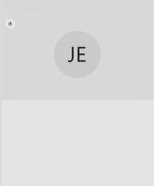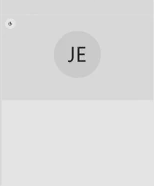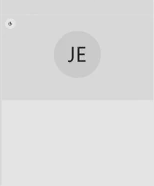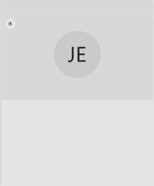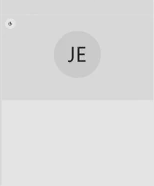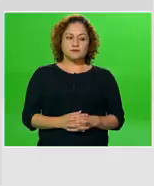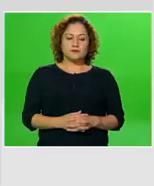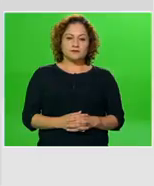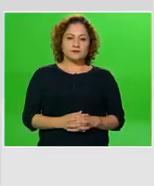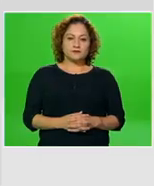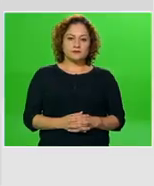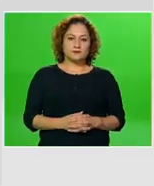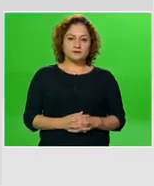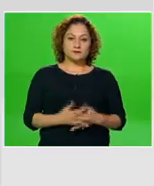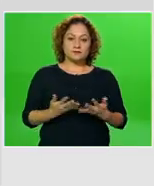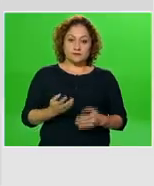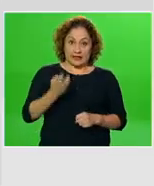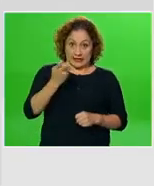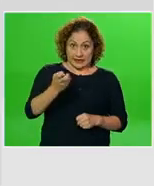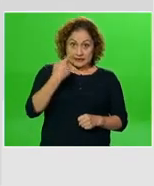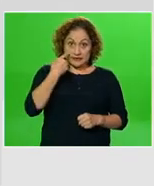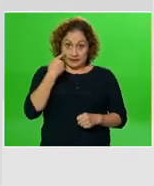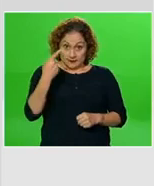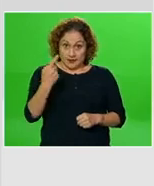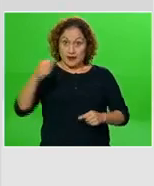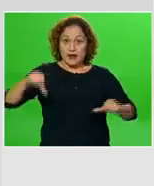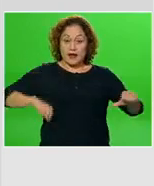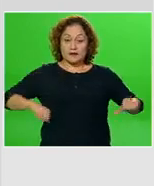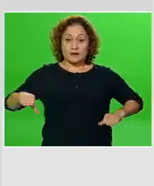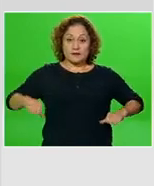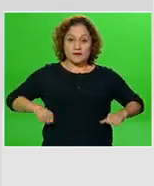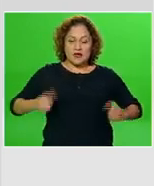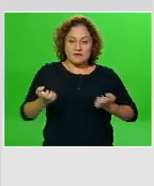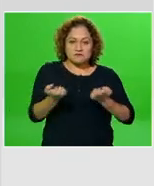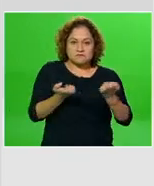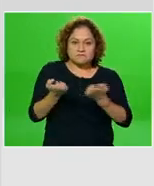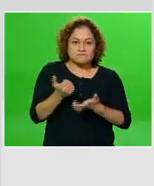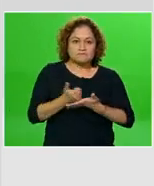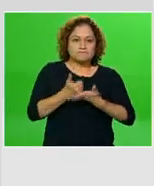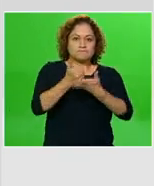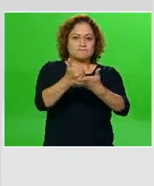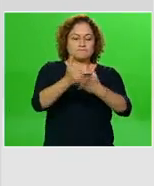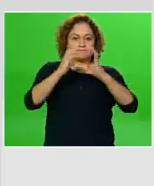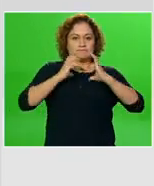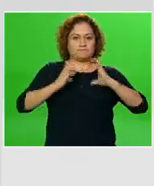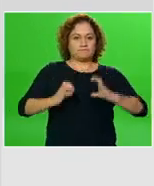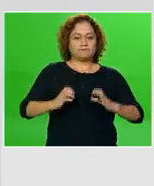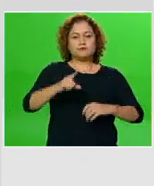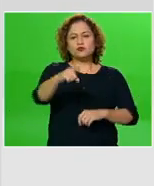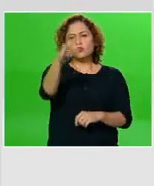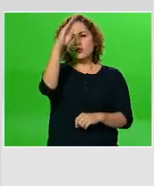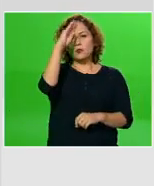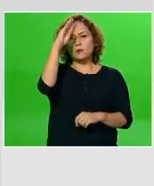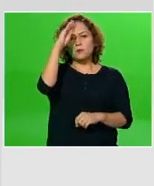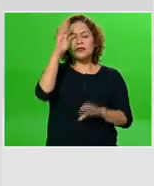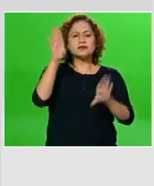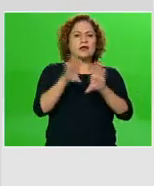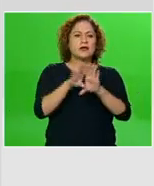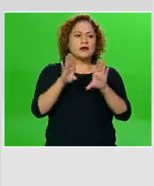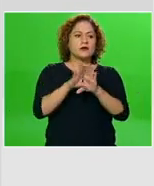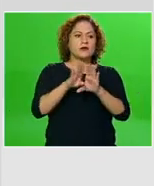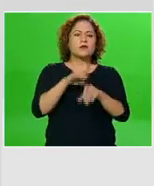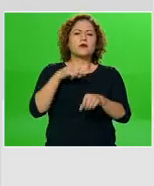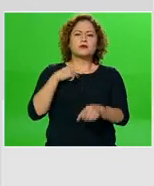y estaban siendo herramientas que no nos cuestan dinero no pensemos que necesitamos ser miembros de un